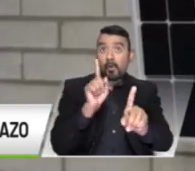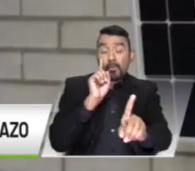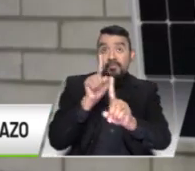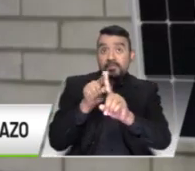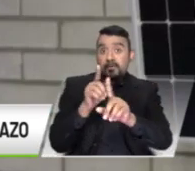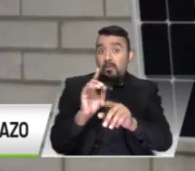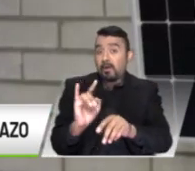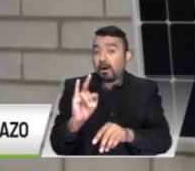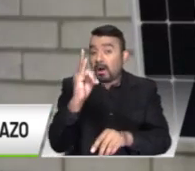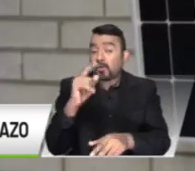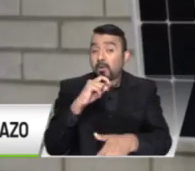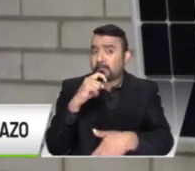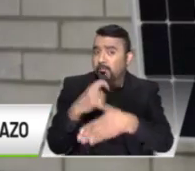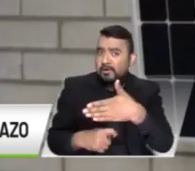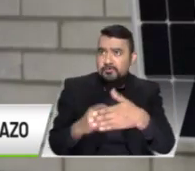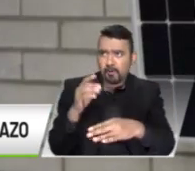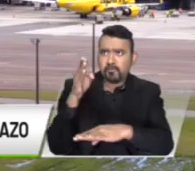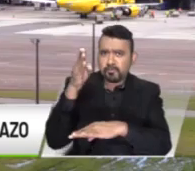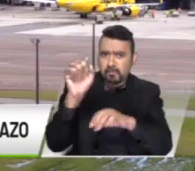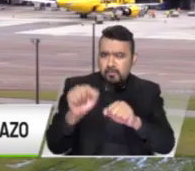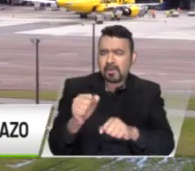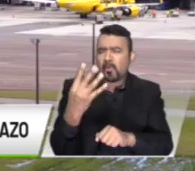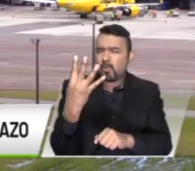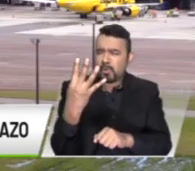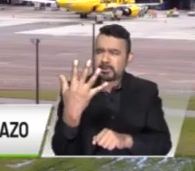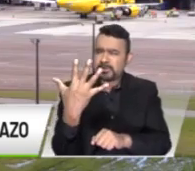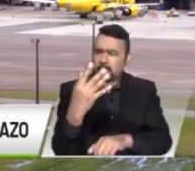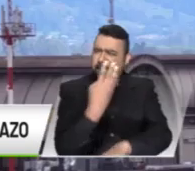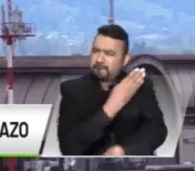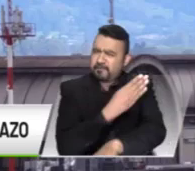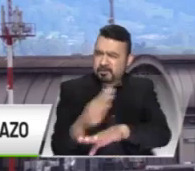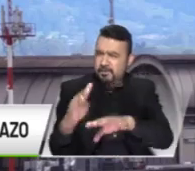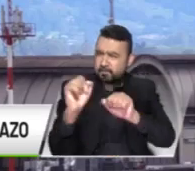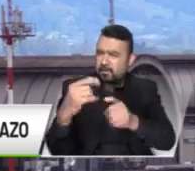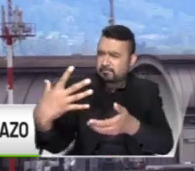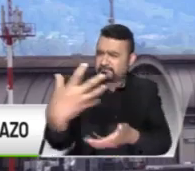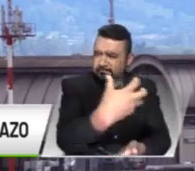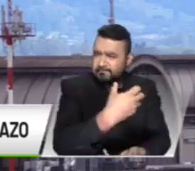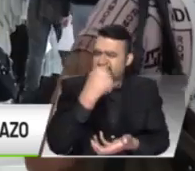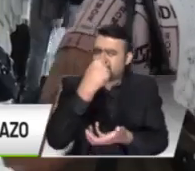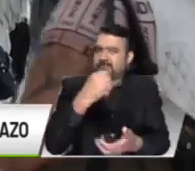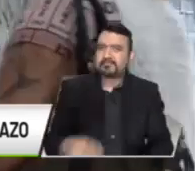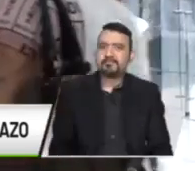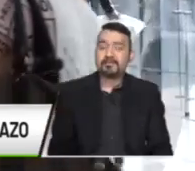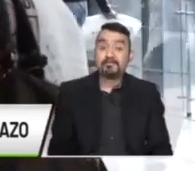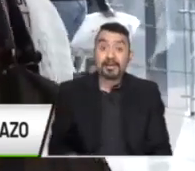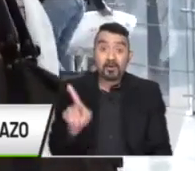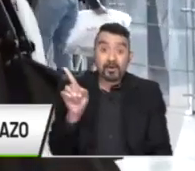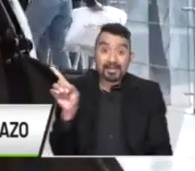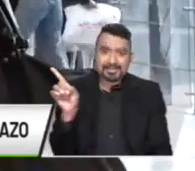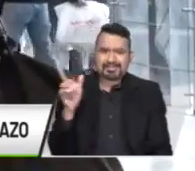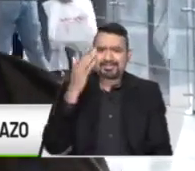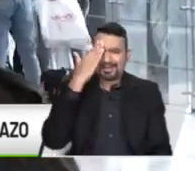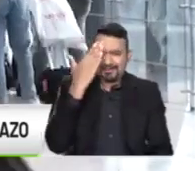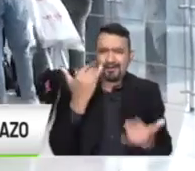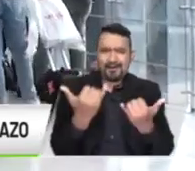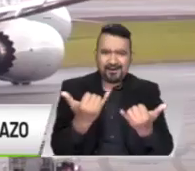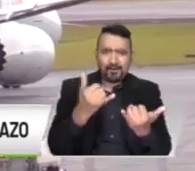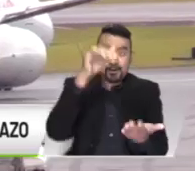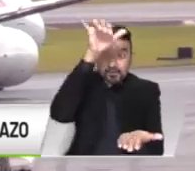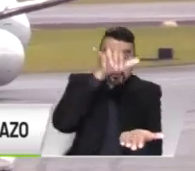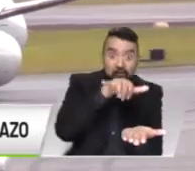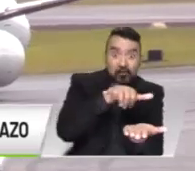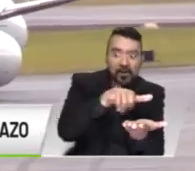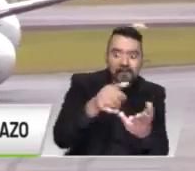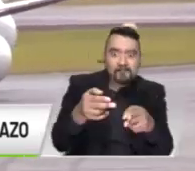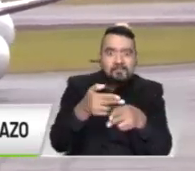generar 4 o 5 billones de pesos para la ciudad. Aunque el José María Córdoba cada vez está más cerca gracias al túnel de Oriente y la futura vía